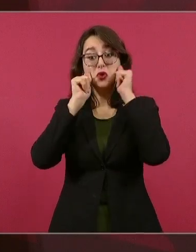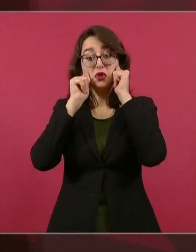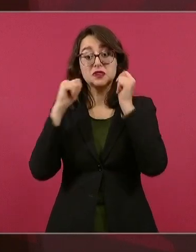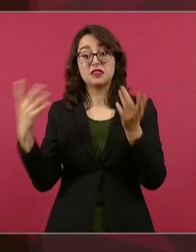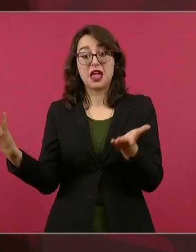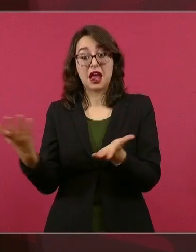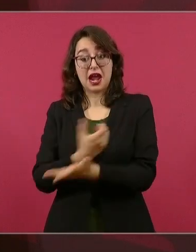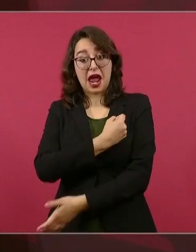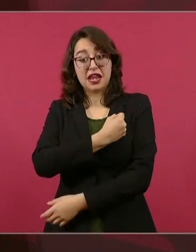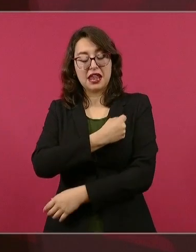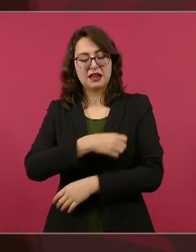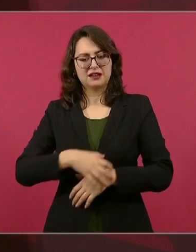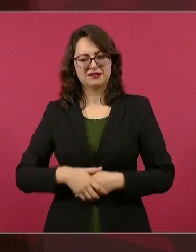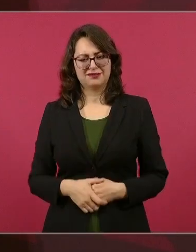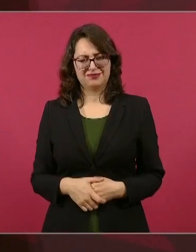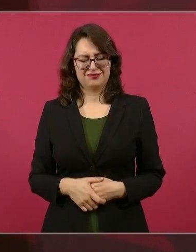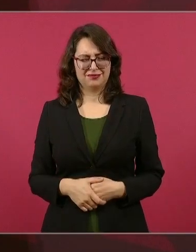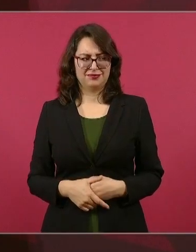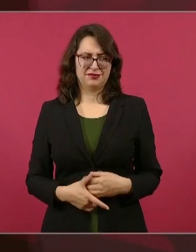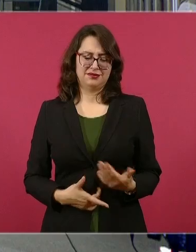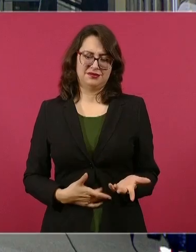¿Qué les parece esto?